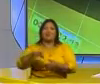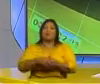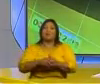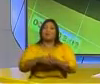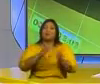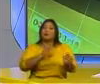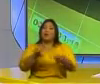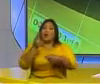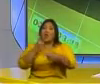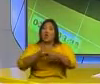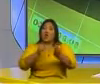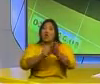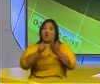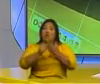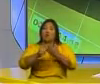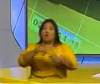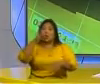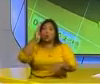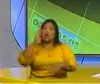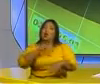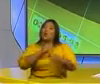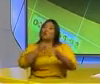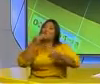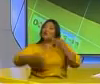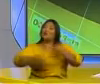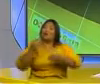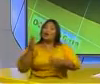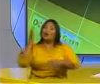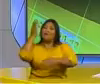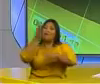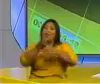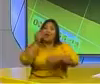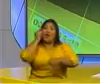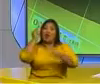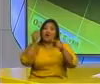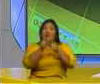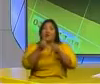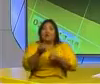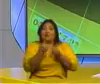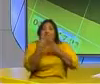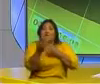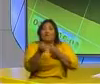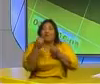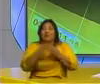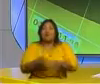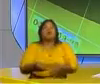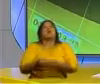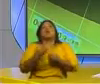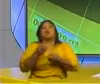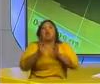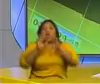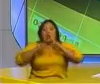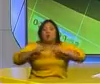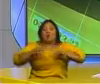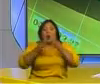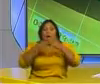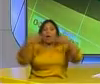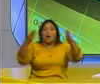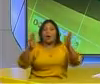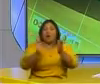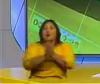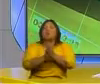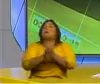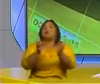Y la exministra de Justicia, Lady Zúñiga, llegó a la Fiscalía para rendir su versión dentro de una investigación abierta por la adquisición en funcionamiento de